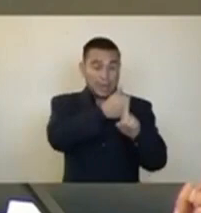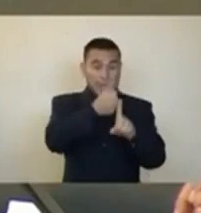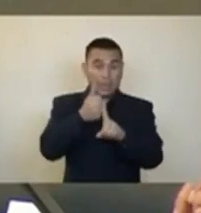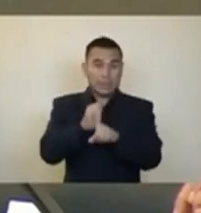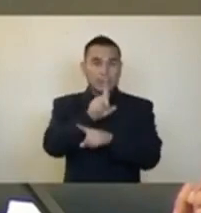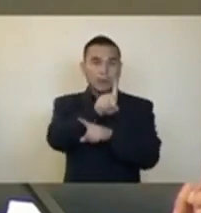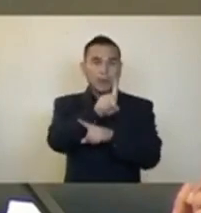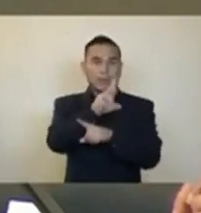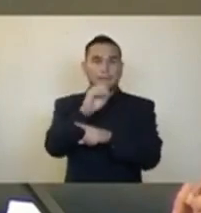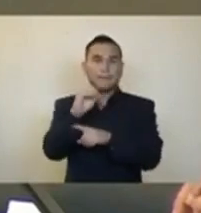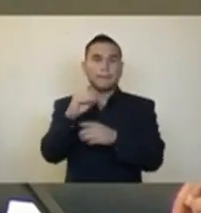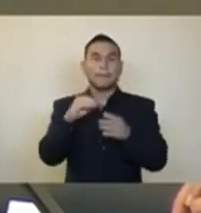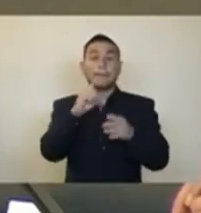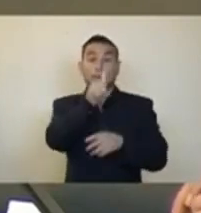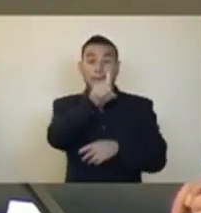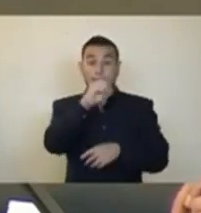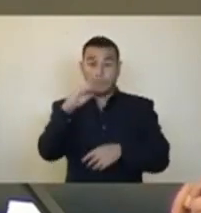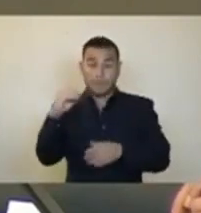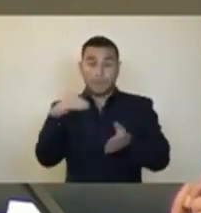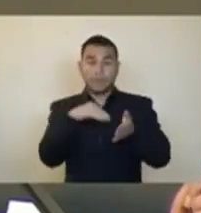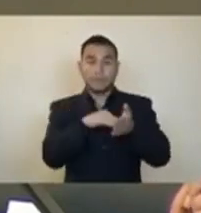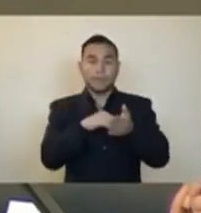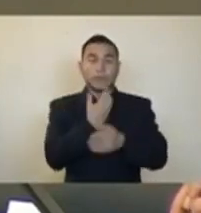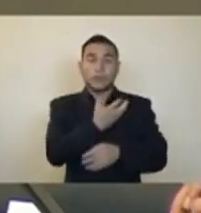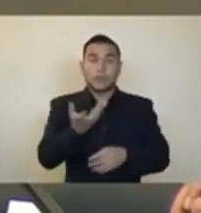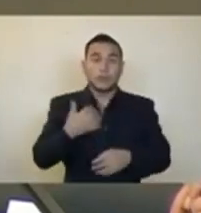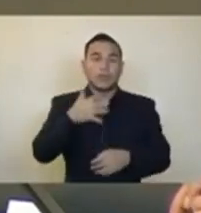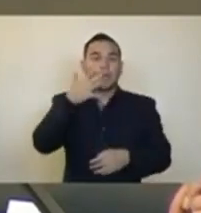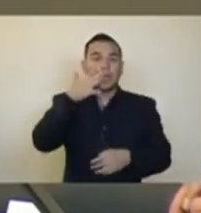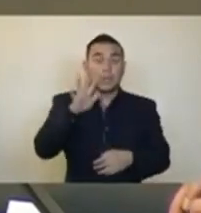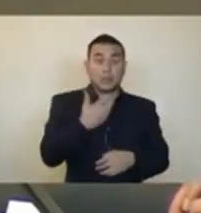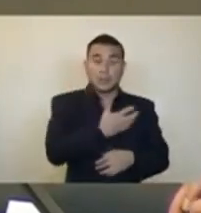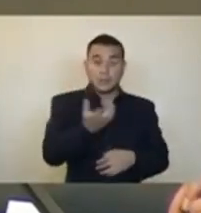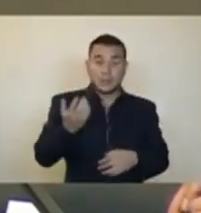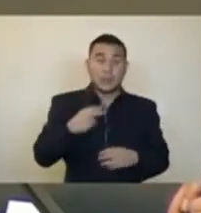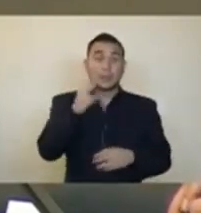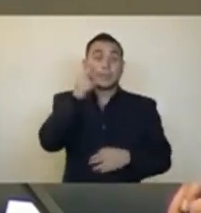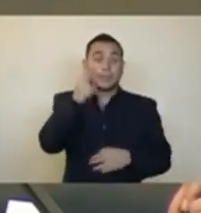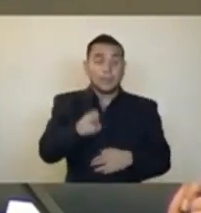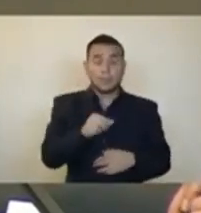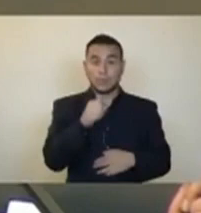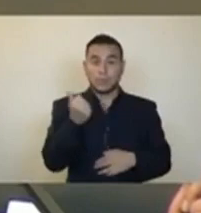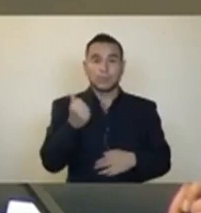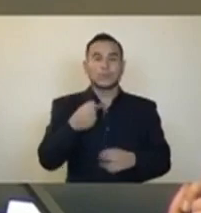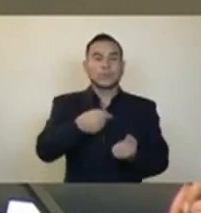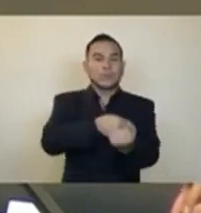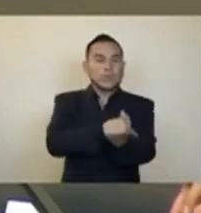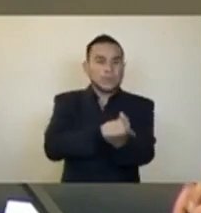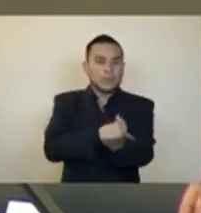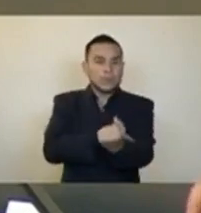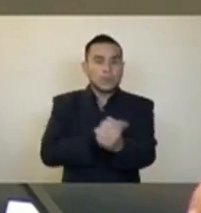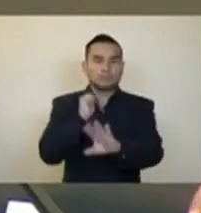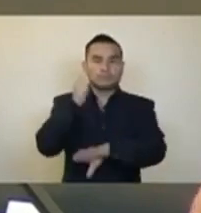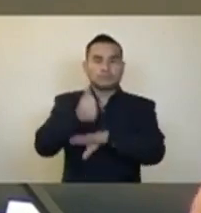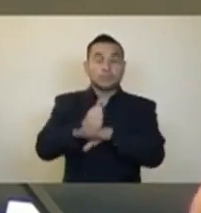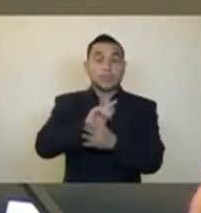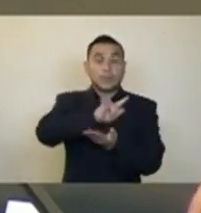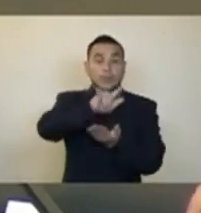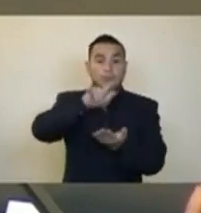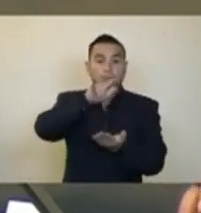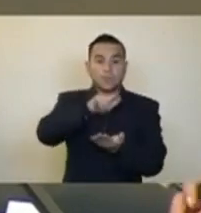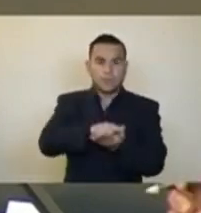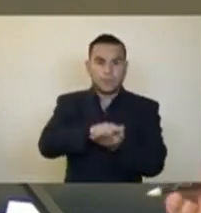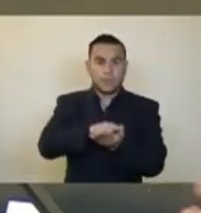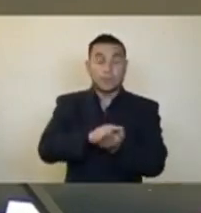nosotros vamos a construir aquí el circo un hospital de dos mil camas es decir lo mismo que los dos hospitales que se construyeron dibujante en china